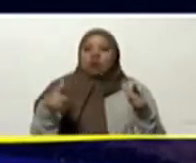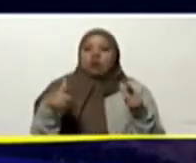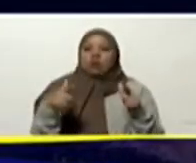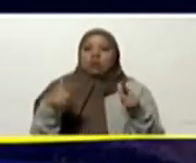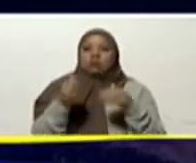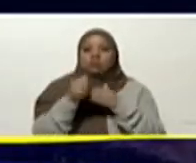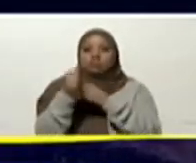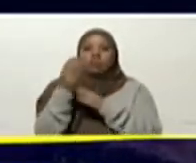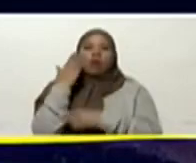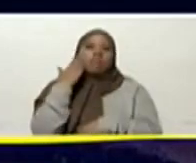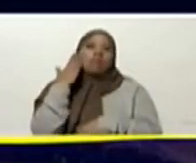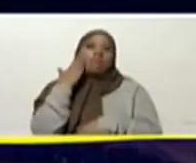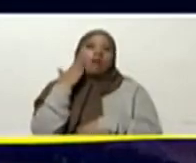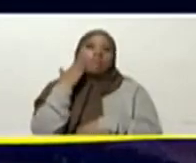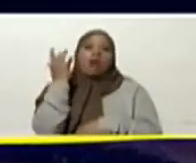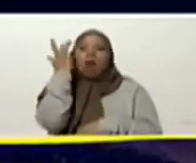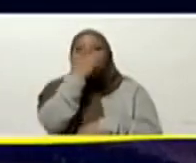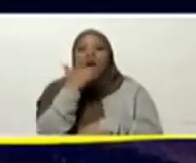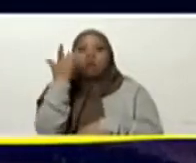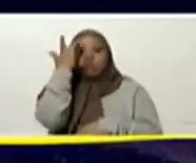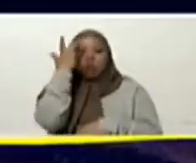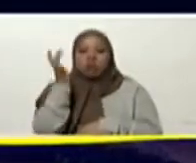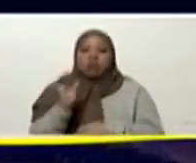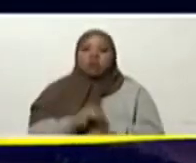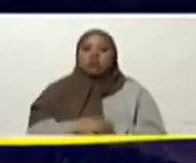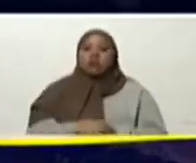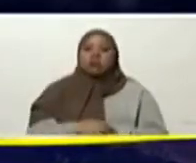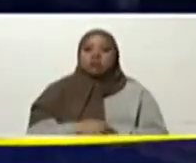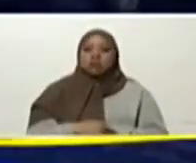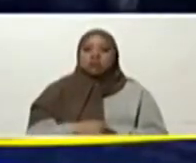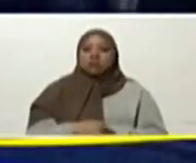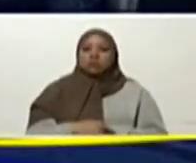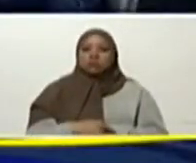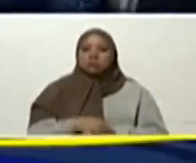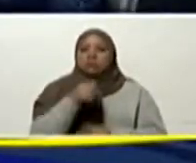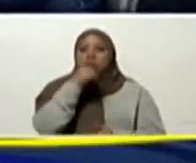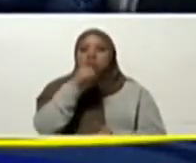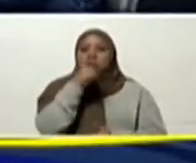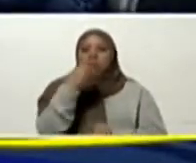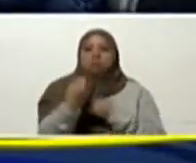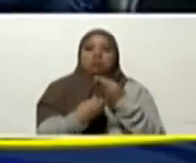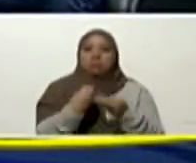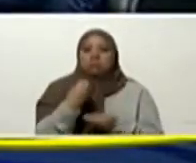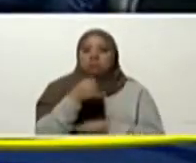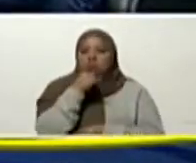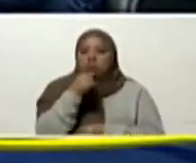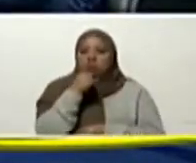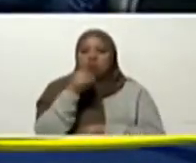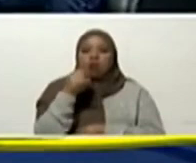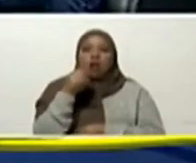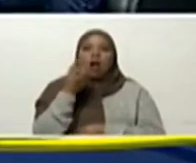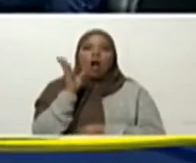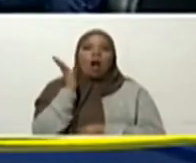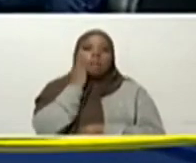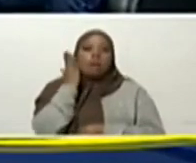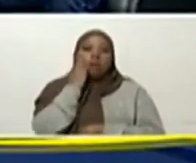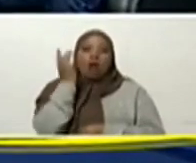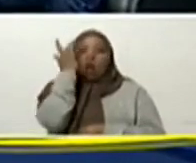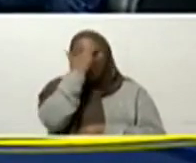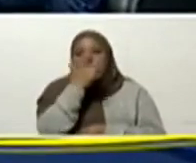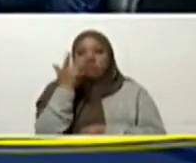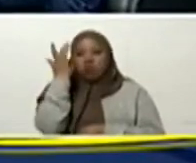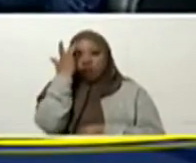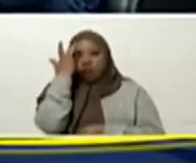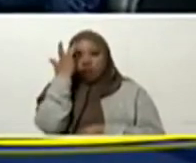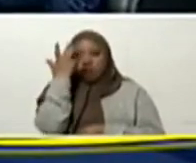gran legado de mamá África a este continente. La madre gracias, África, presidente. Gracias Casimira. La madre África.